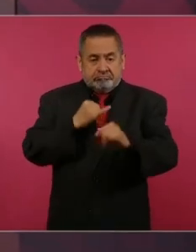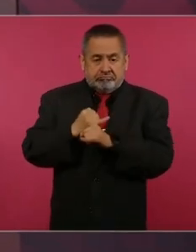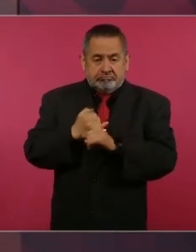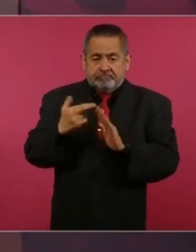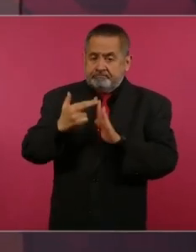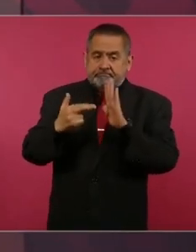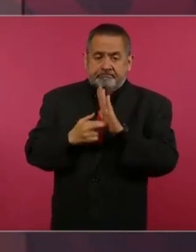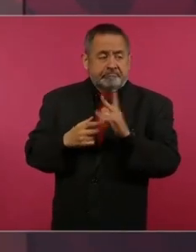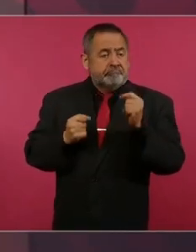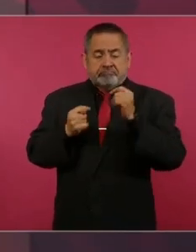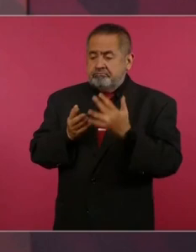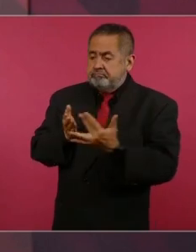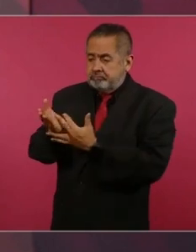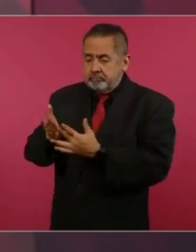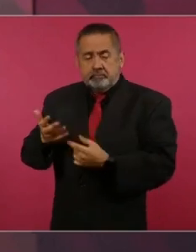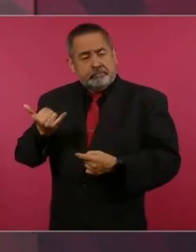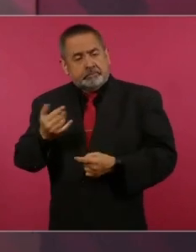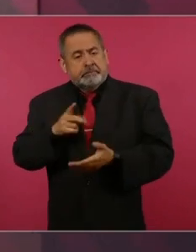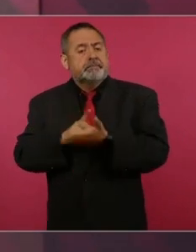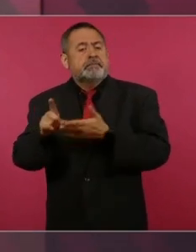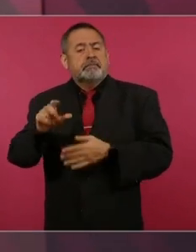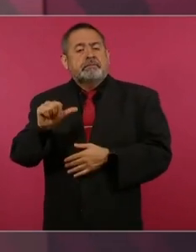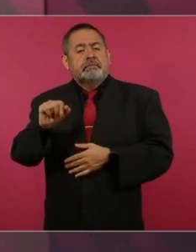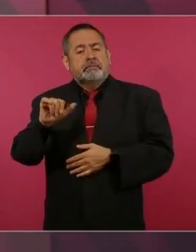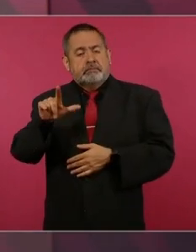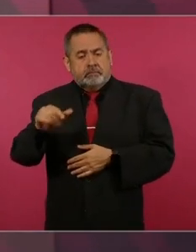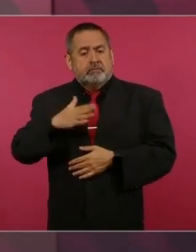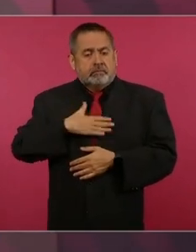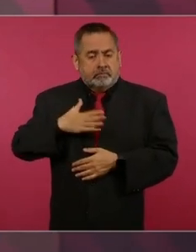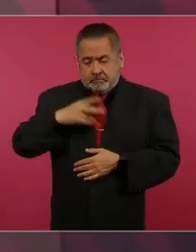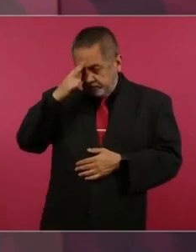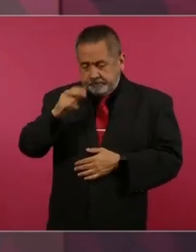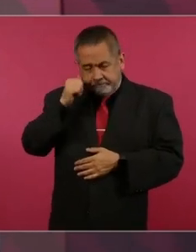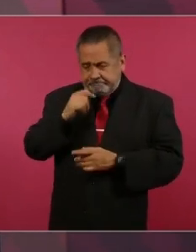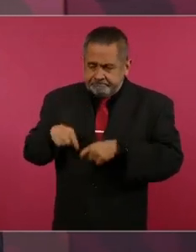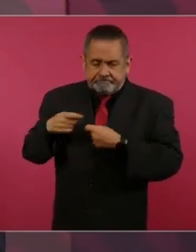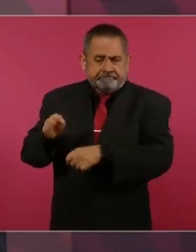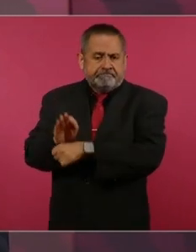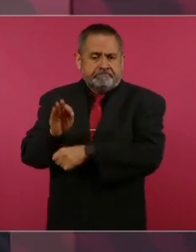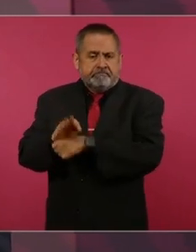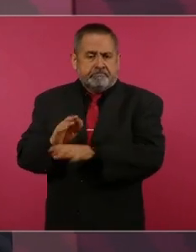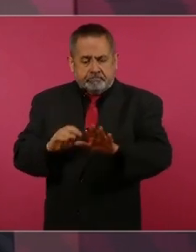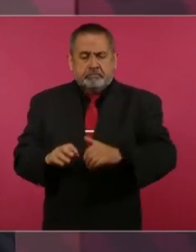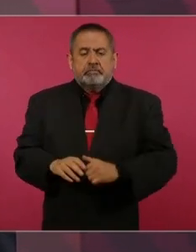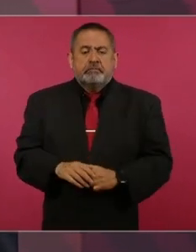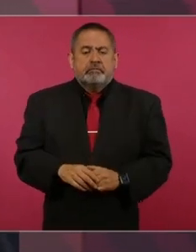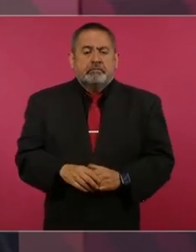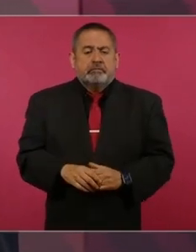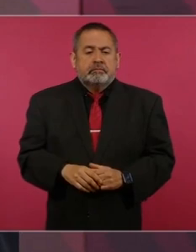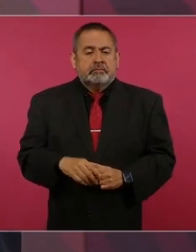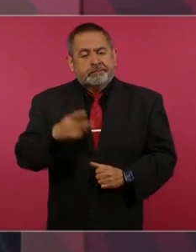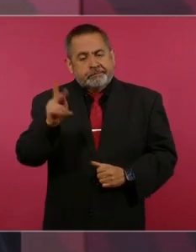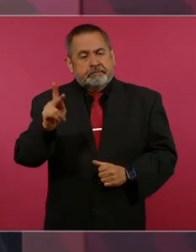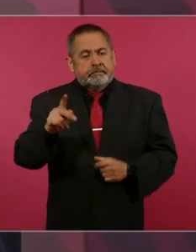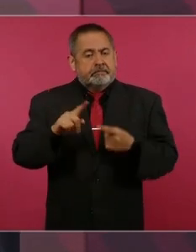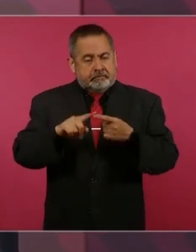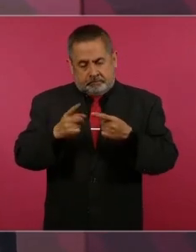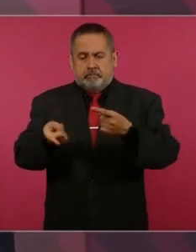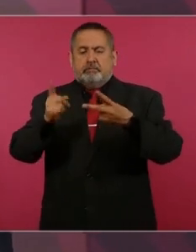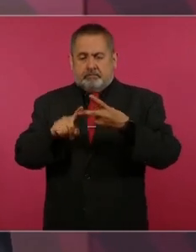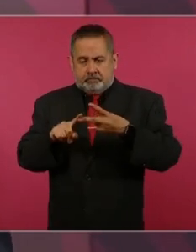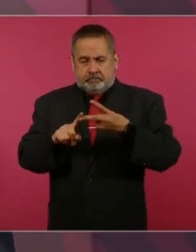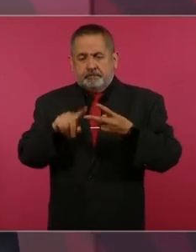normas internacionales y el derecho de asilo, que México siempre ha defendido. Pero